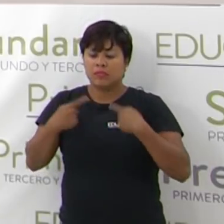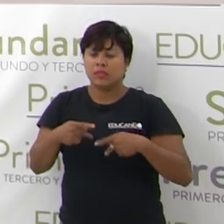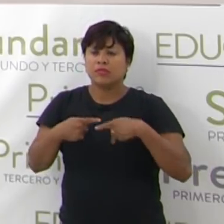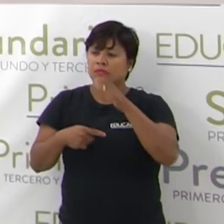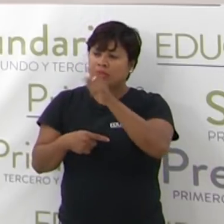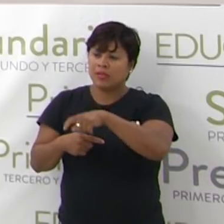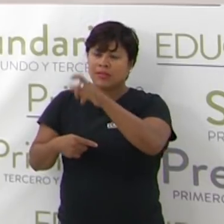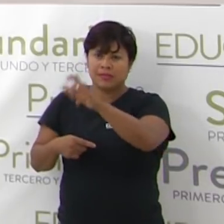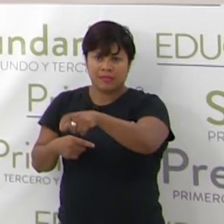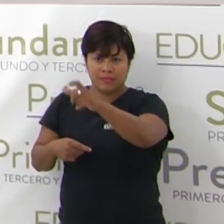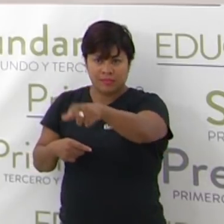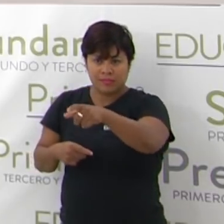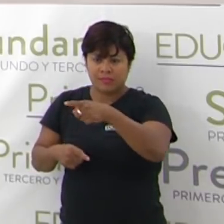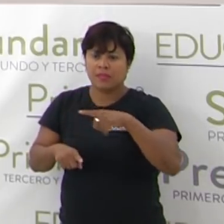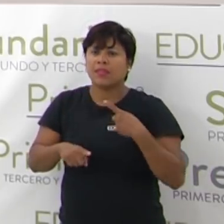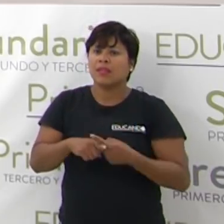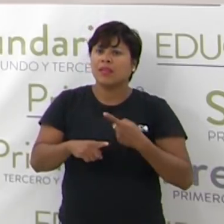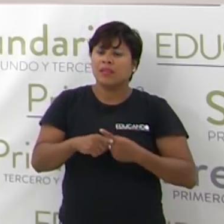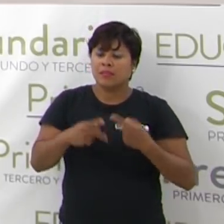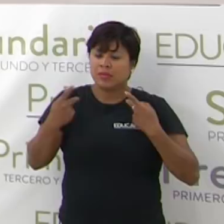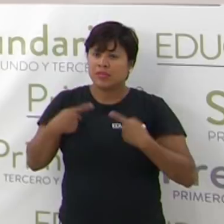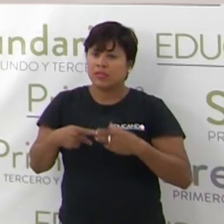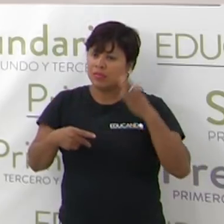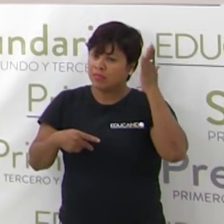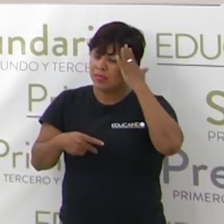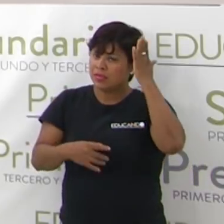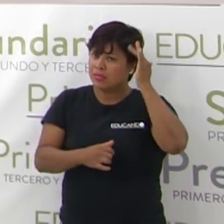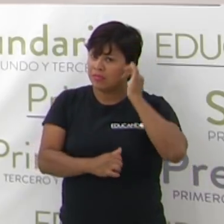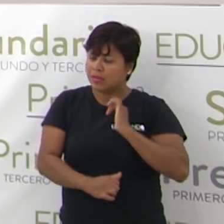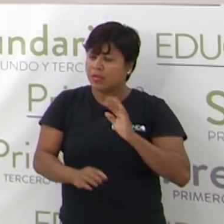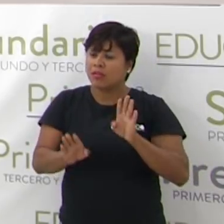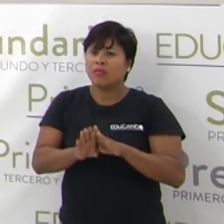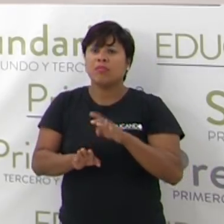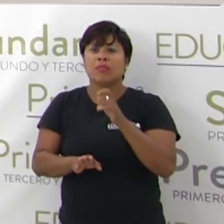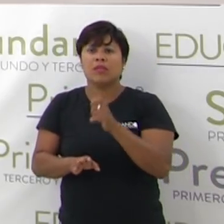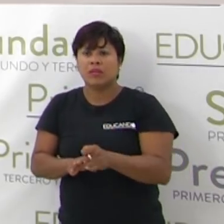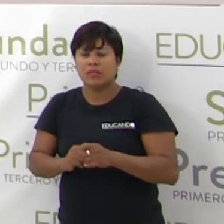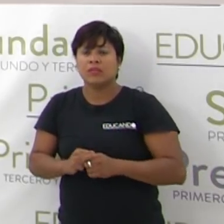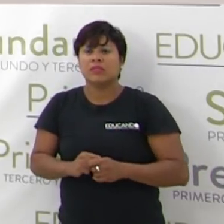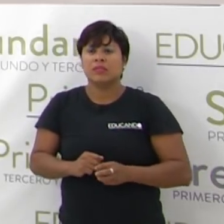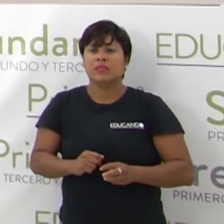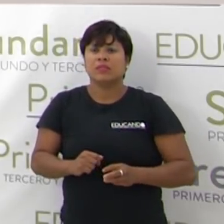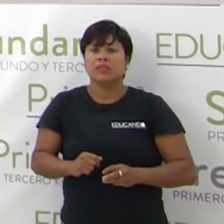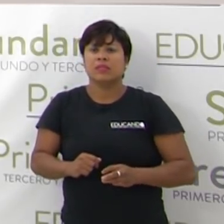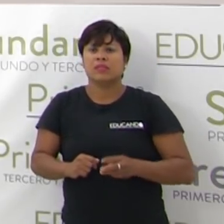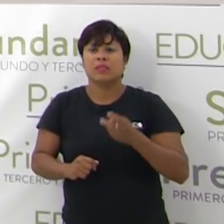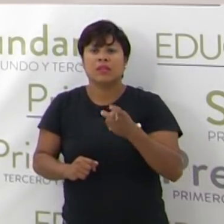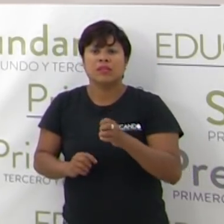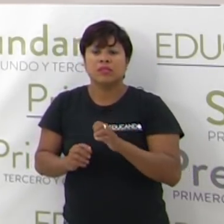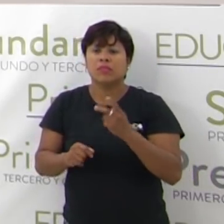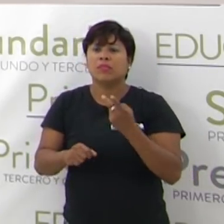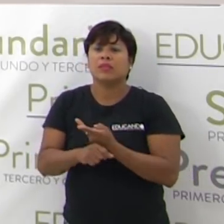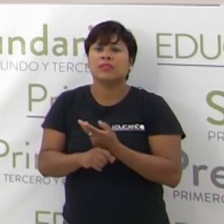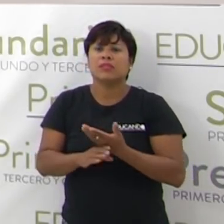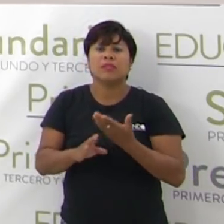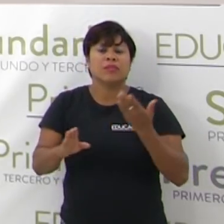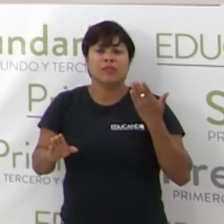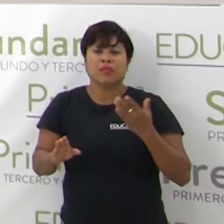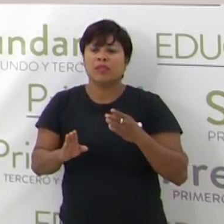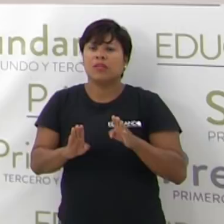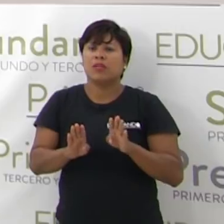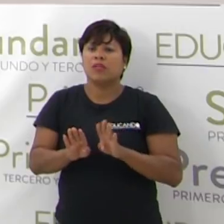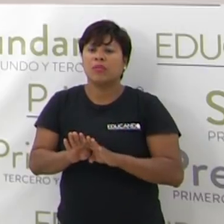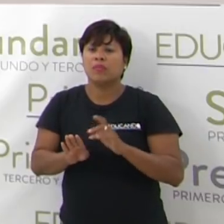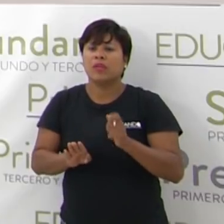personajes, ¿verdad? Y quién es el personaje principal y cómo era. Ya dijimos, en esta ocasión nos tocó hablar de un rey